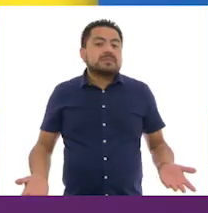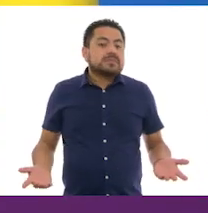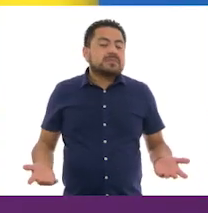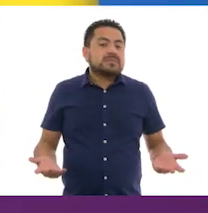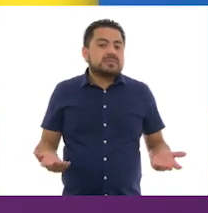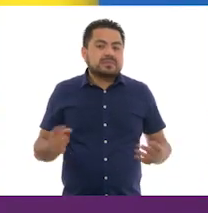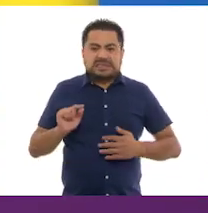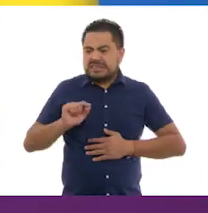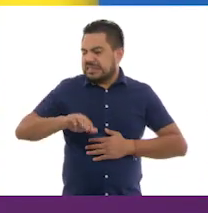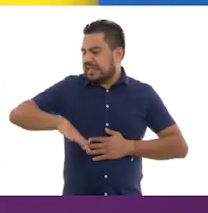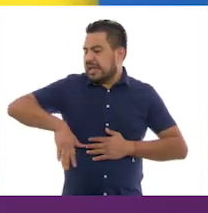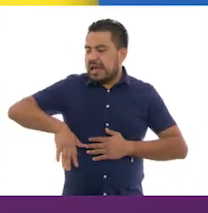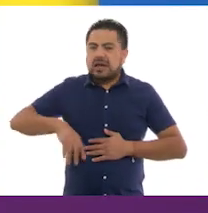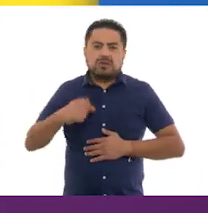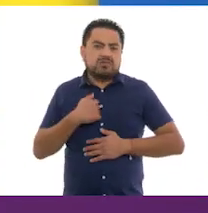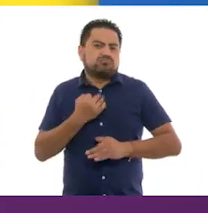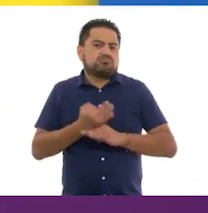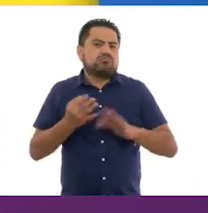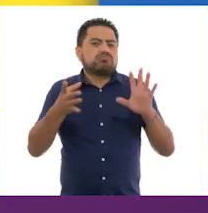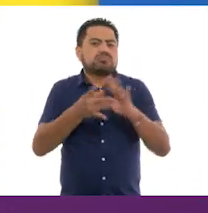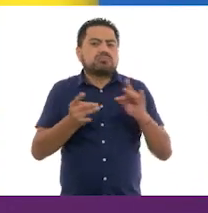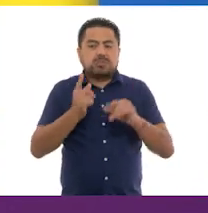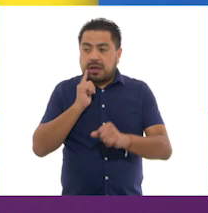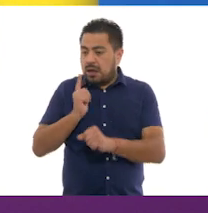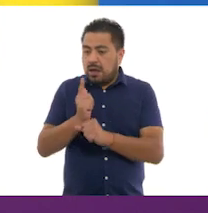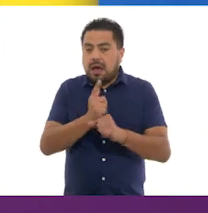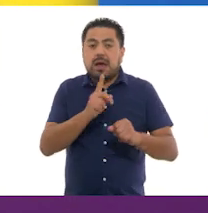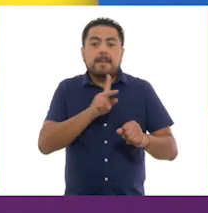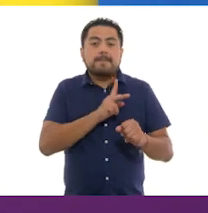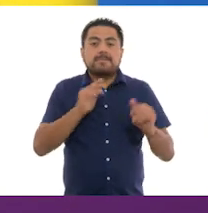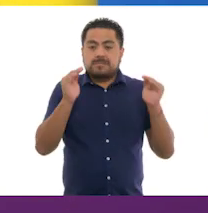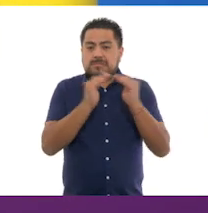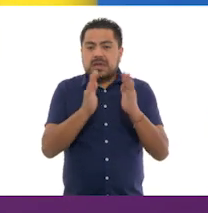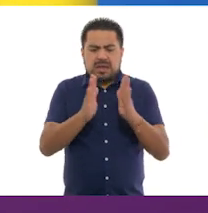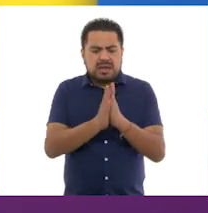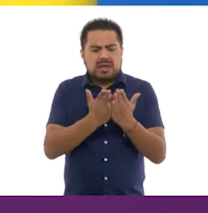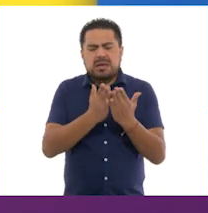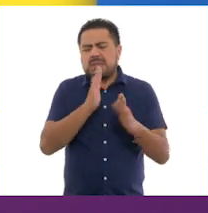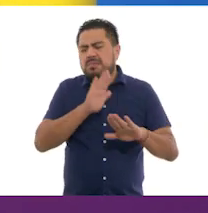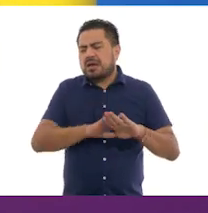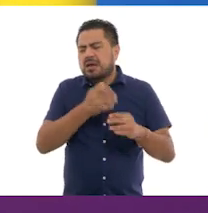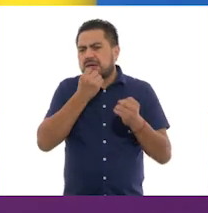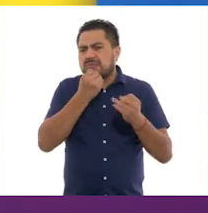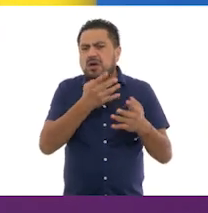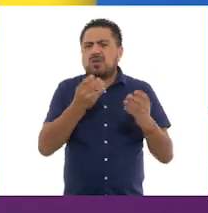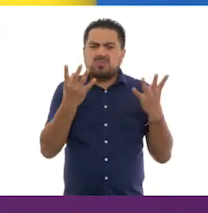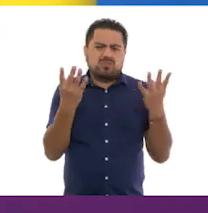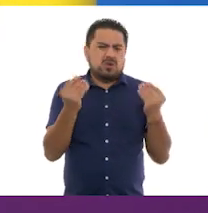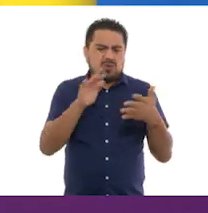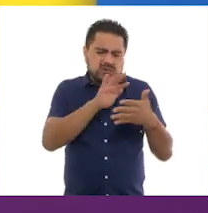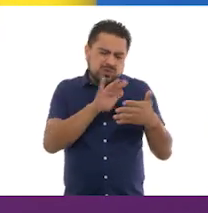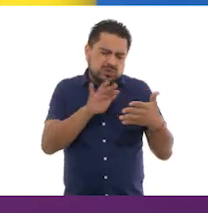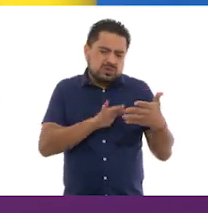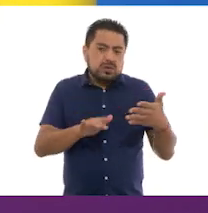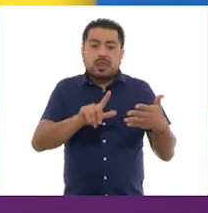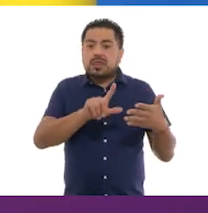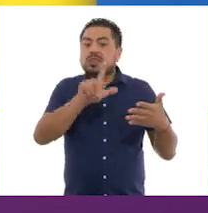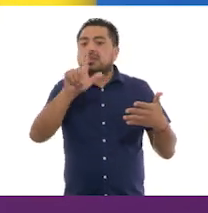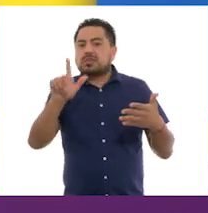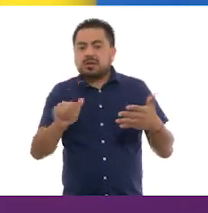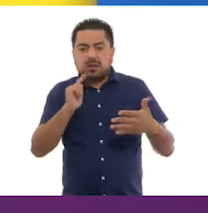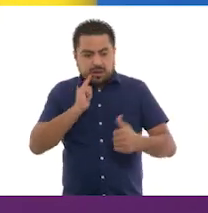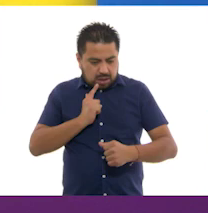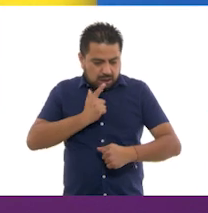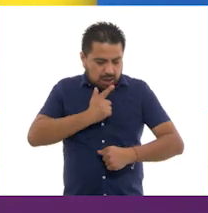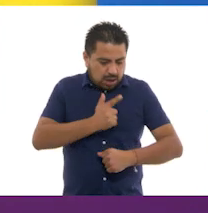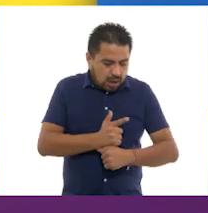¿Qué? Hace ratito les contaba que encontré en mi casa un libro muy bonito con muchas lecturas. Después descubrí